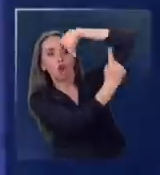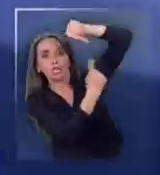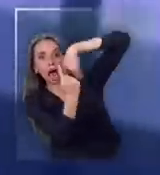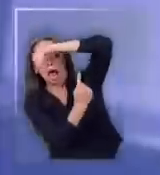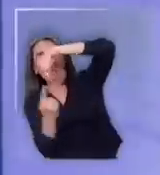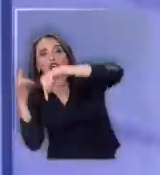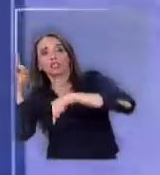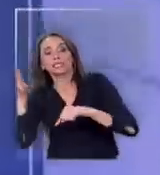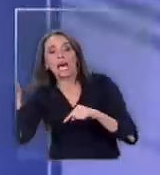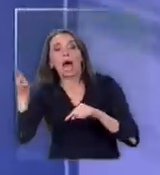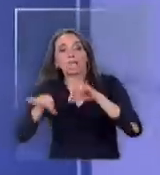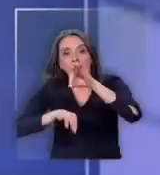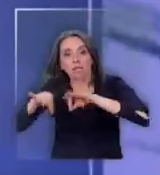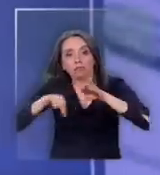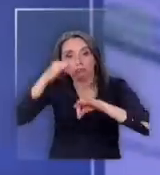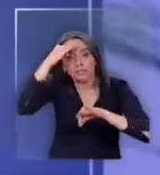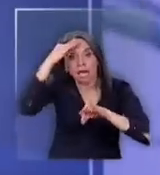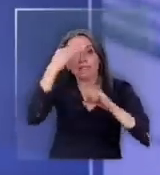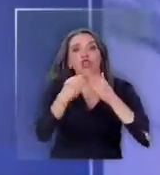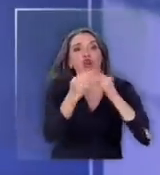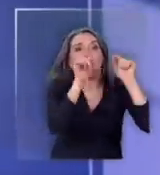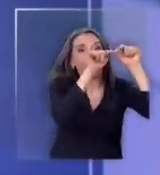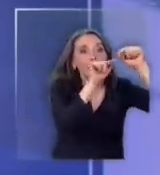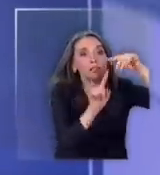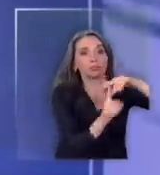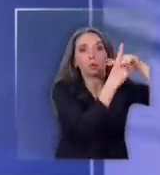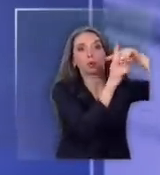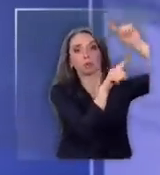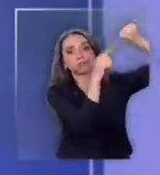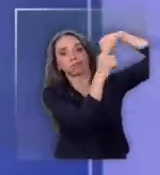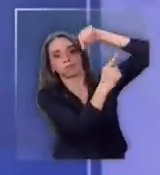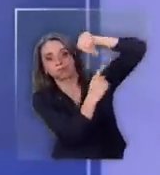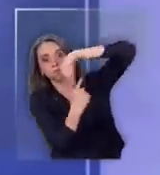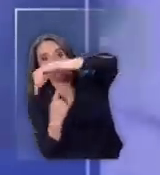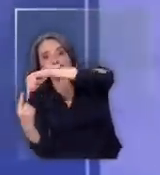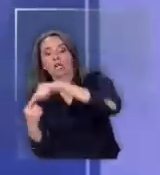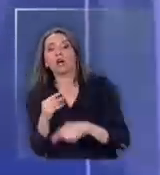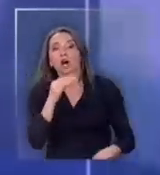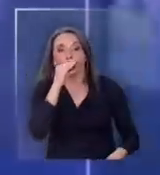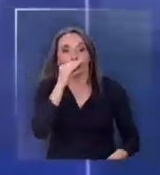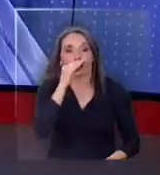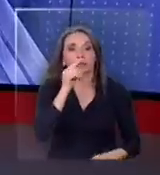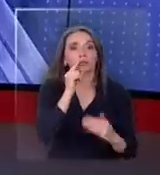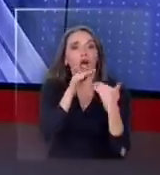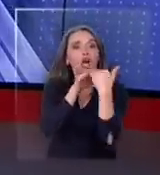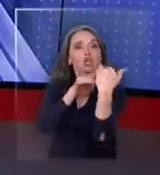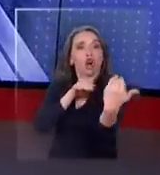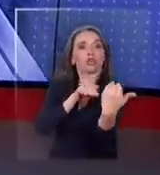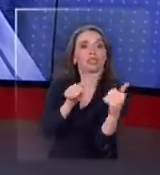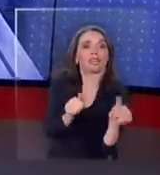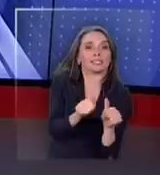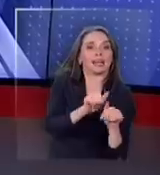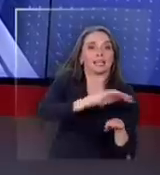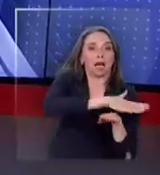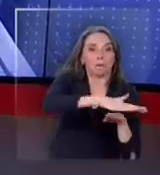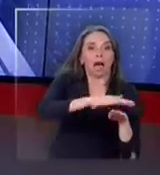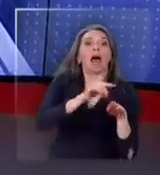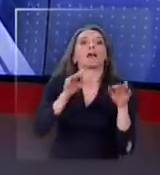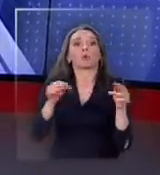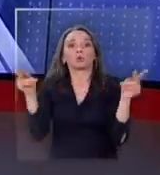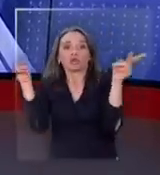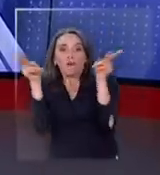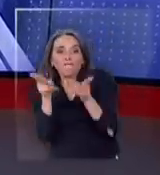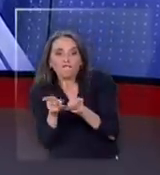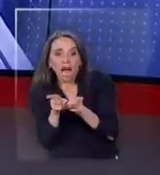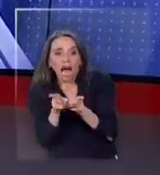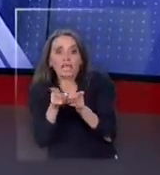y hay las marcas bastante claras. En la zona de Concepción está la cordillera de la costa, está este valle intermedio y está la cordillera